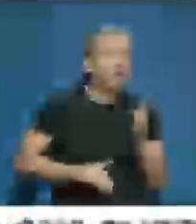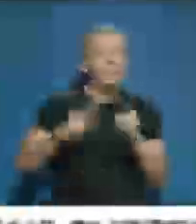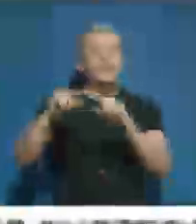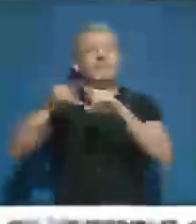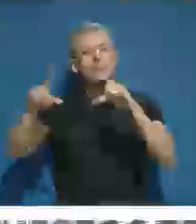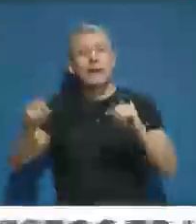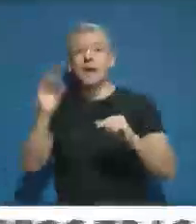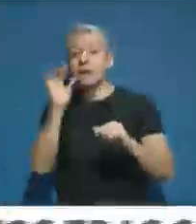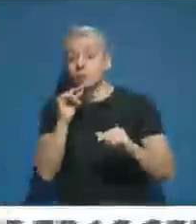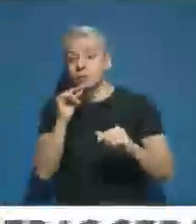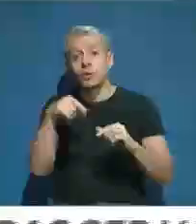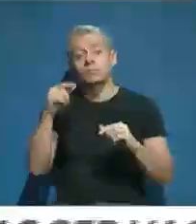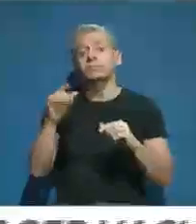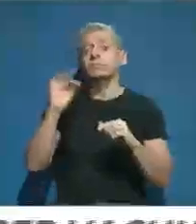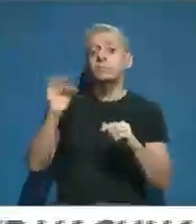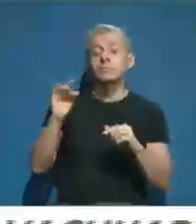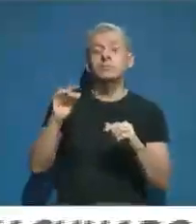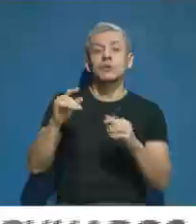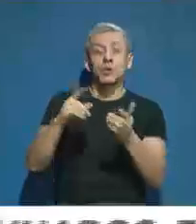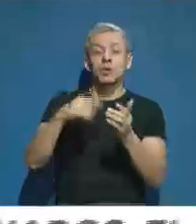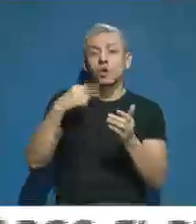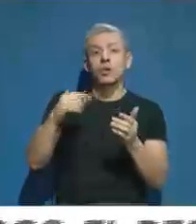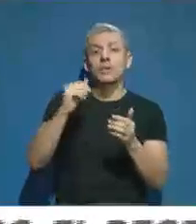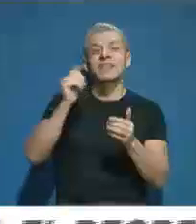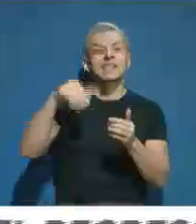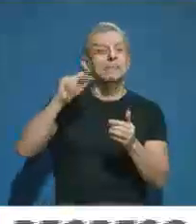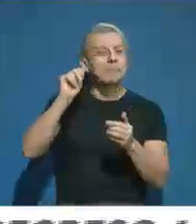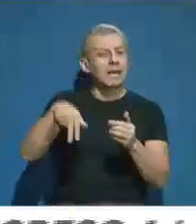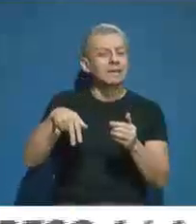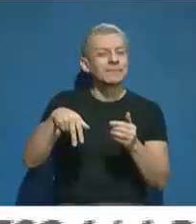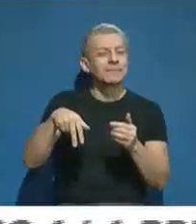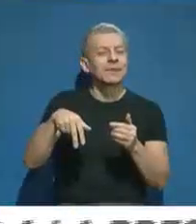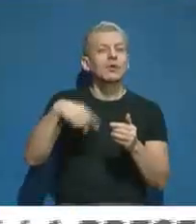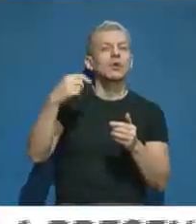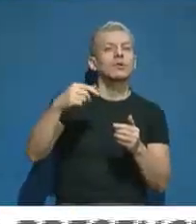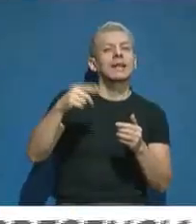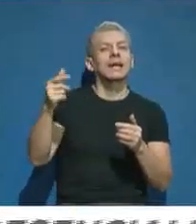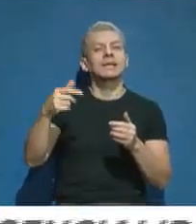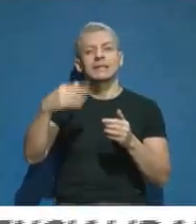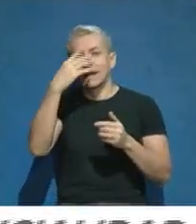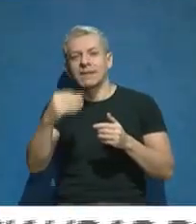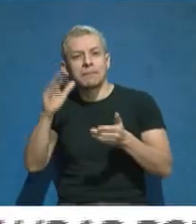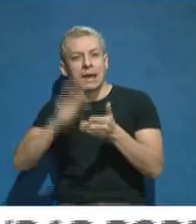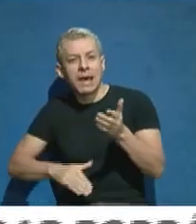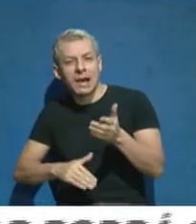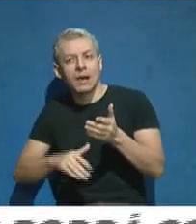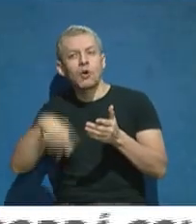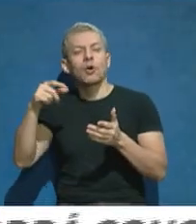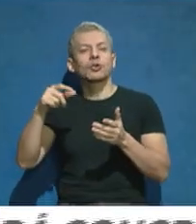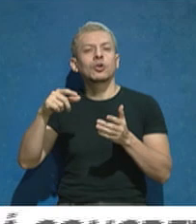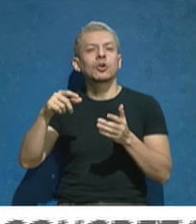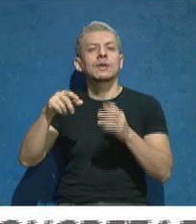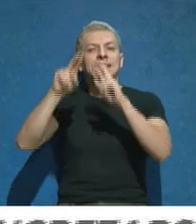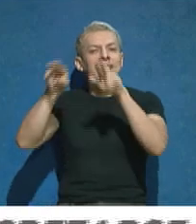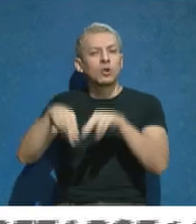una Ford EcoSport color champán, una Traffic blanca, un Renault Clio color claro y un vehículo Citroën, no se sabe muy bien si C3